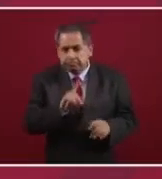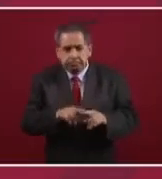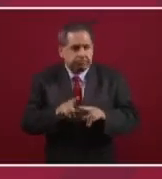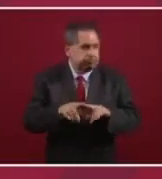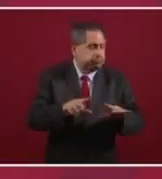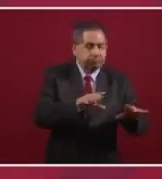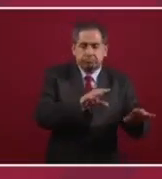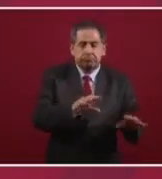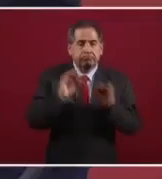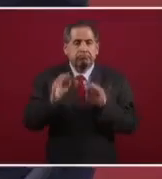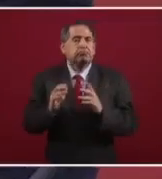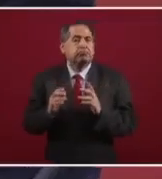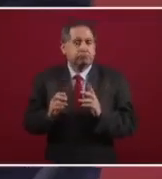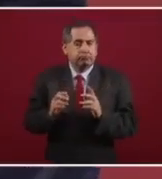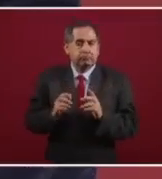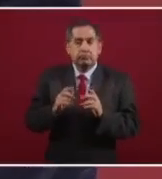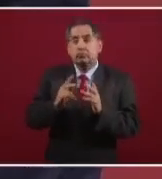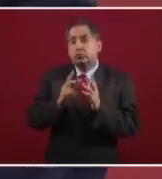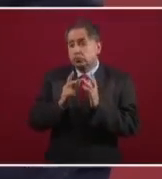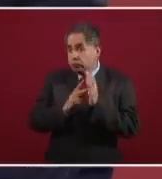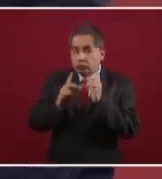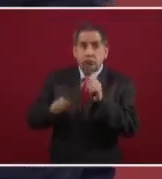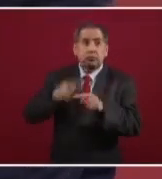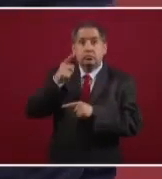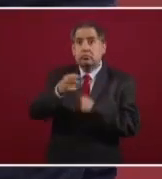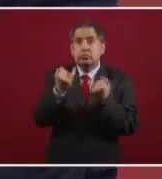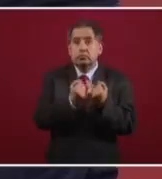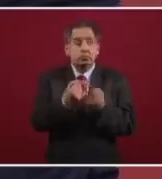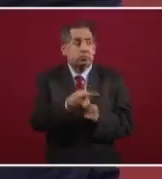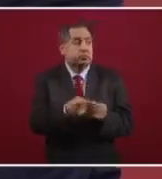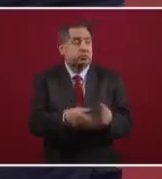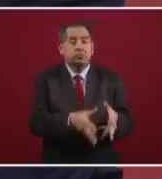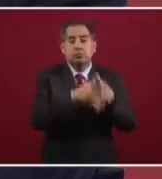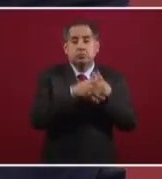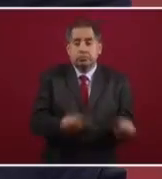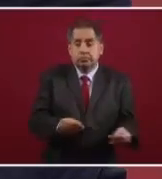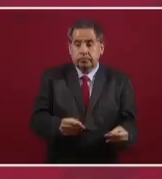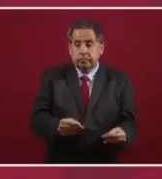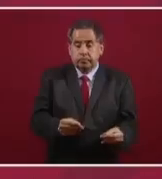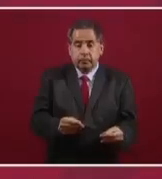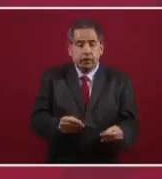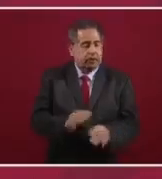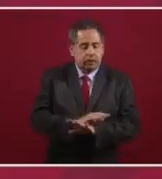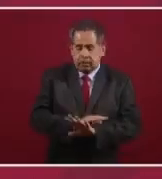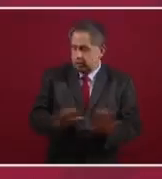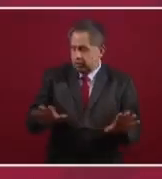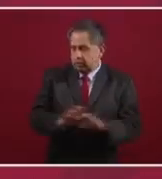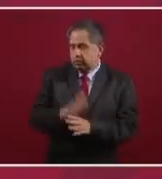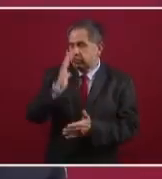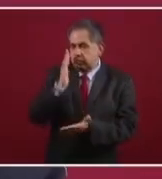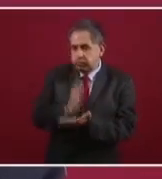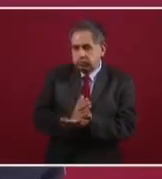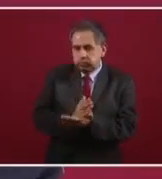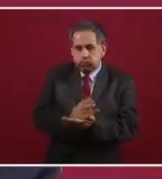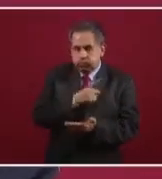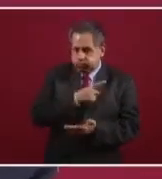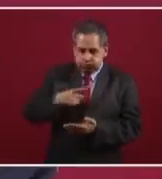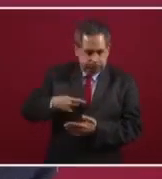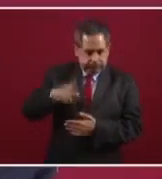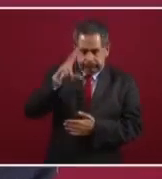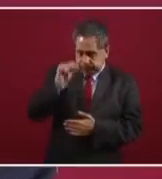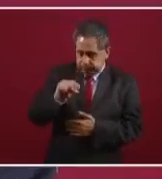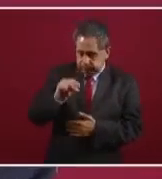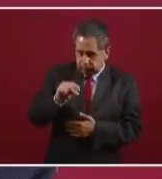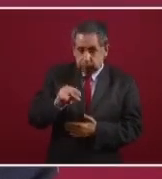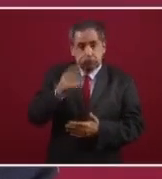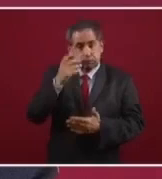de garantizar que no se repitan actos autoritarios, violaciones de derechos